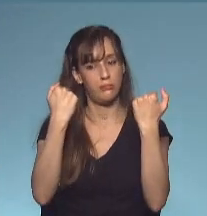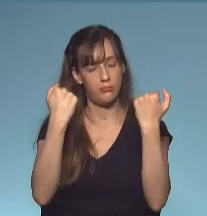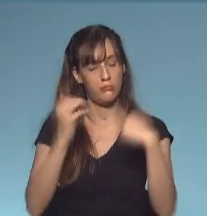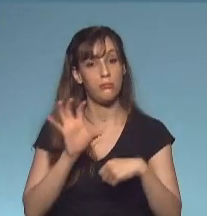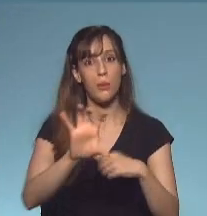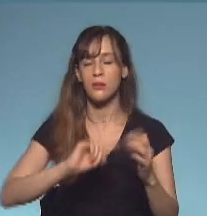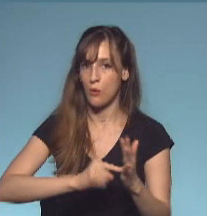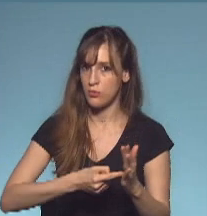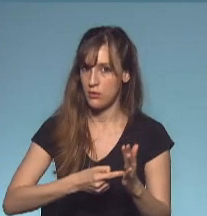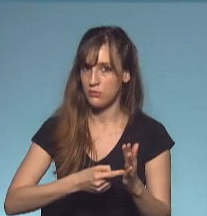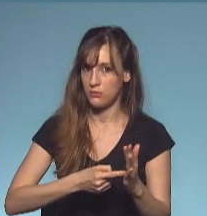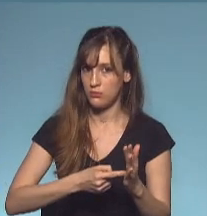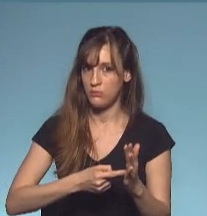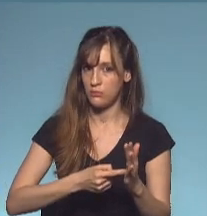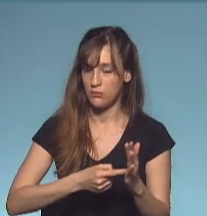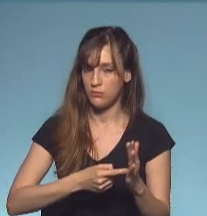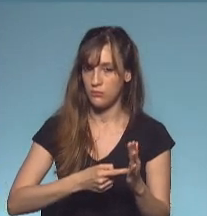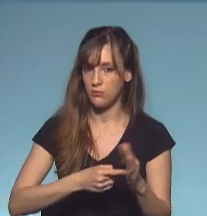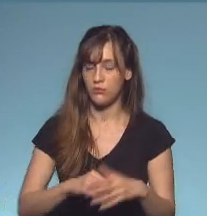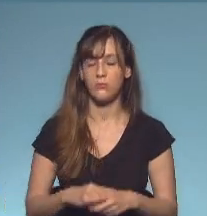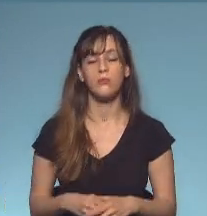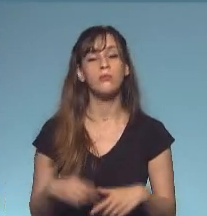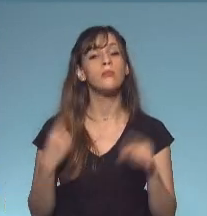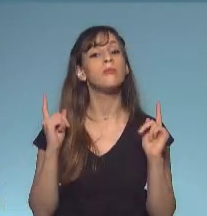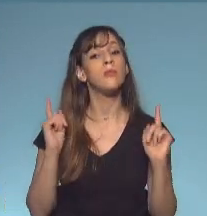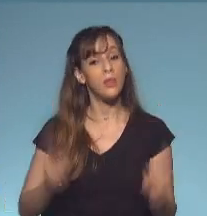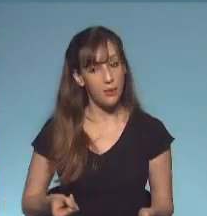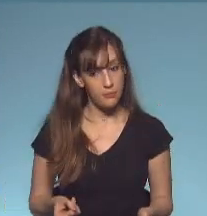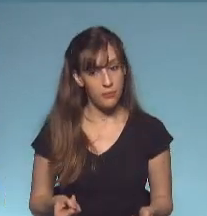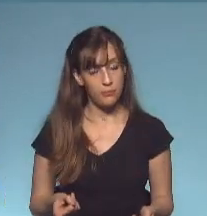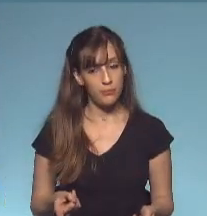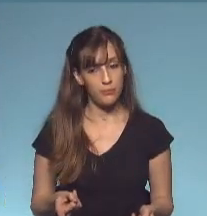Buenos Aires. Pero además